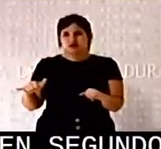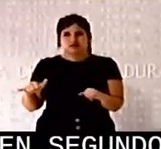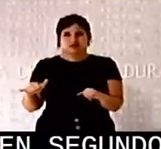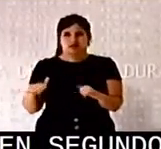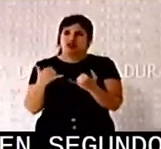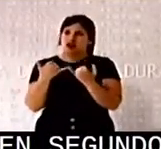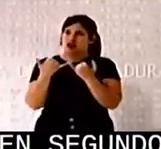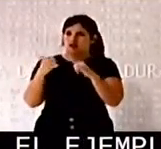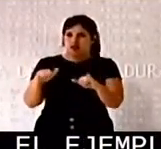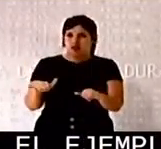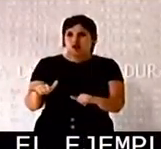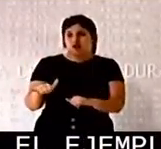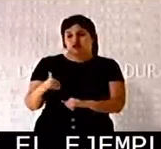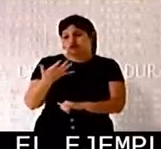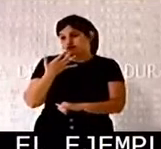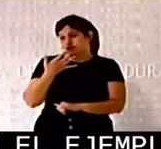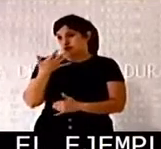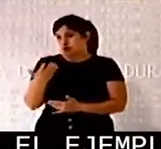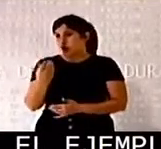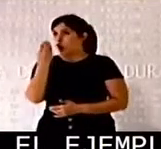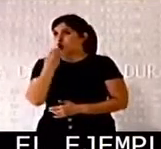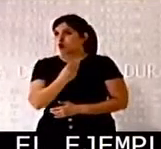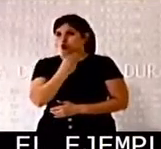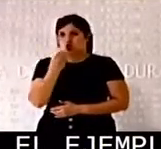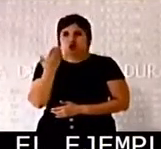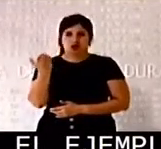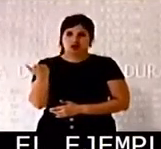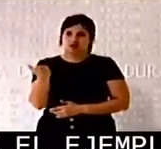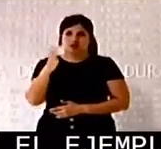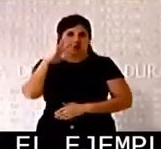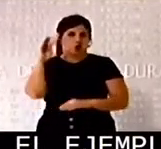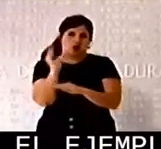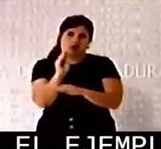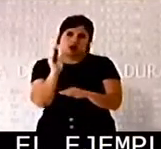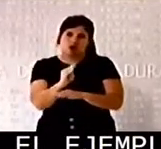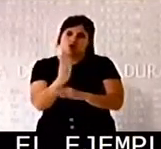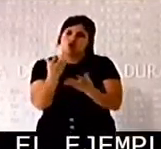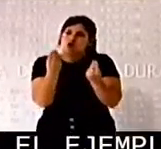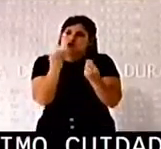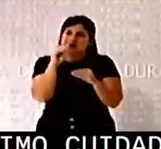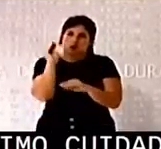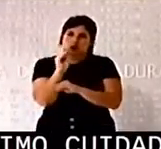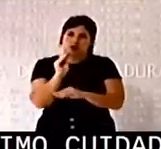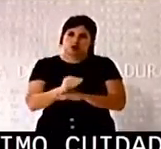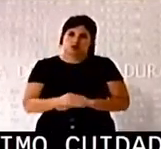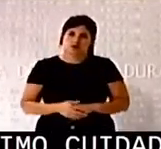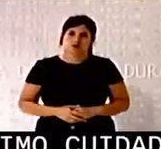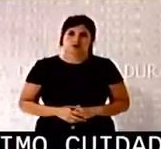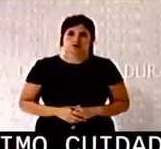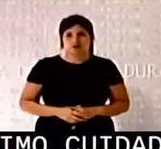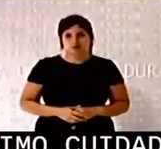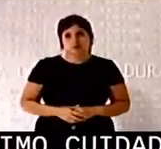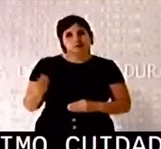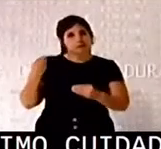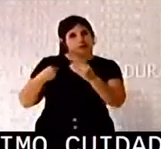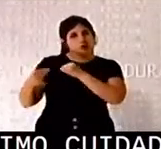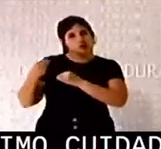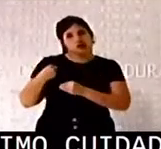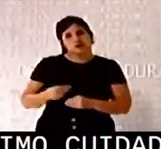donde el ejemplo paradigmático son las comuniones, muchísimo cuidado, muchísimo cuidado. Preguntas.